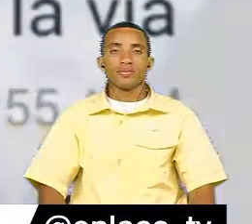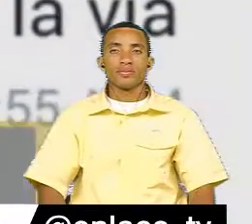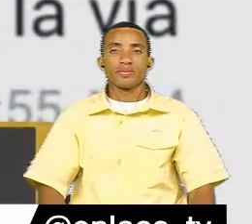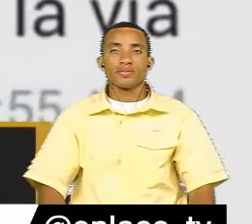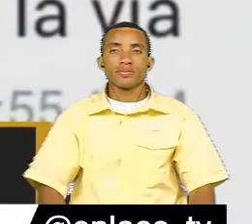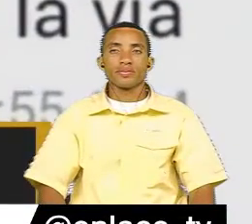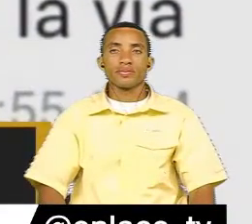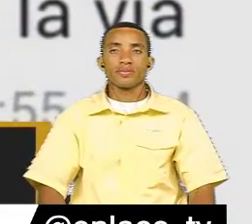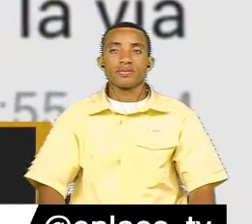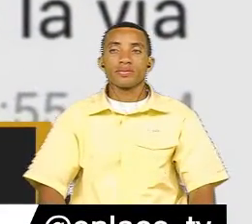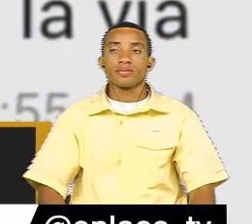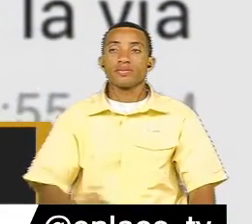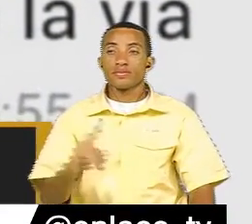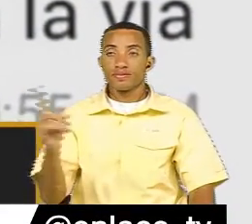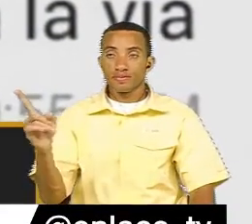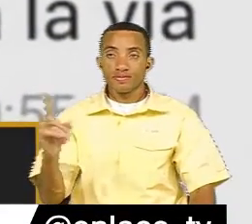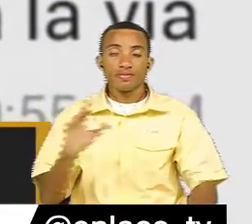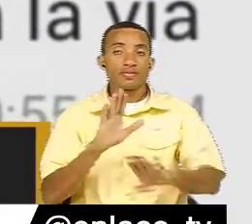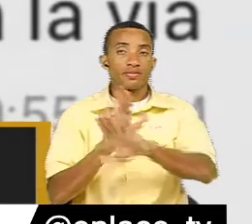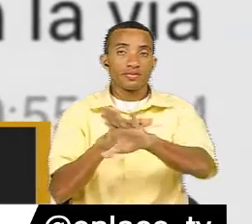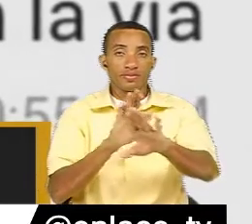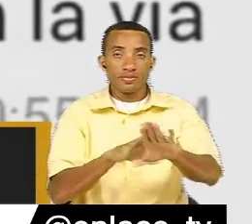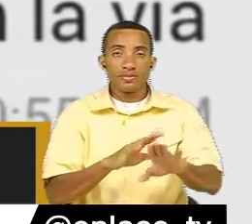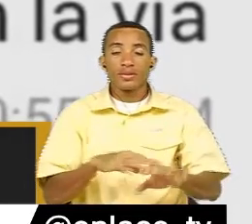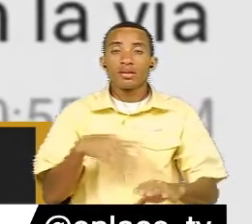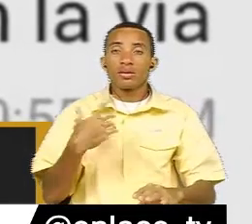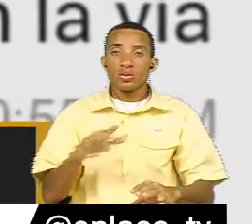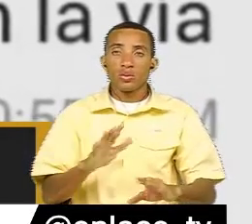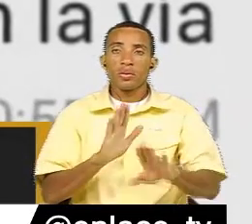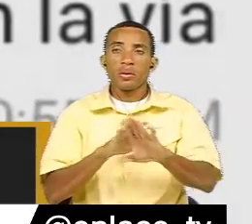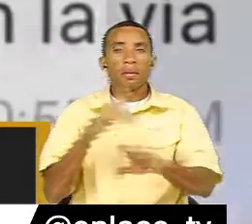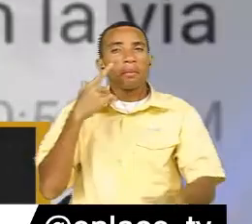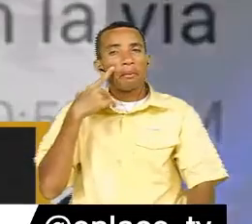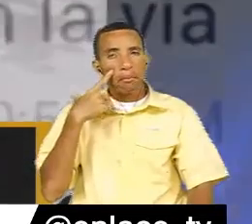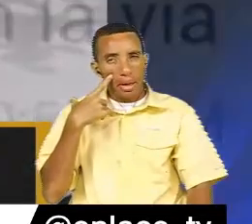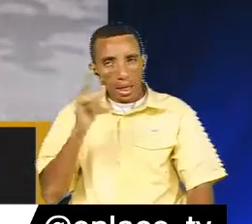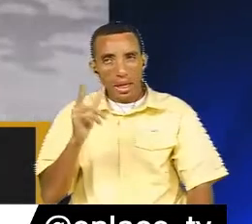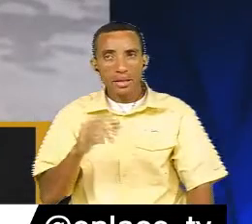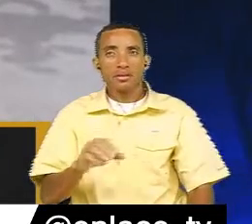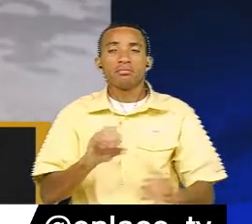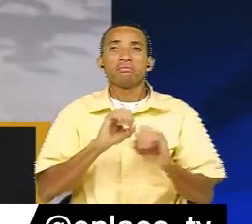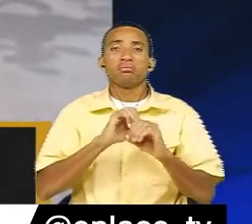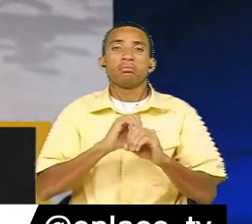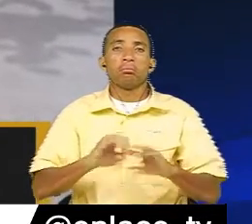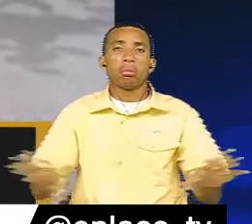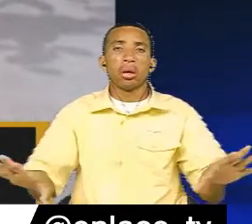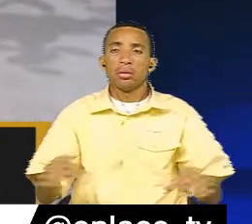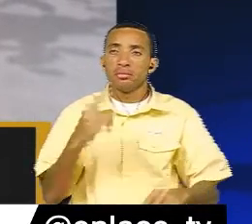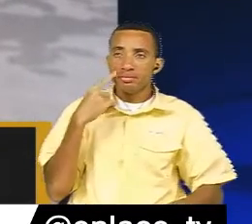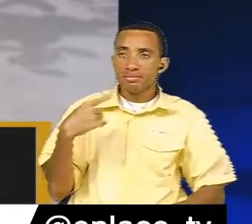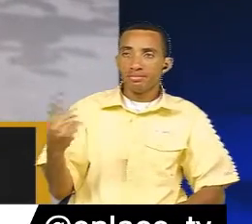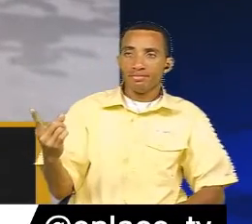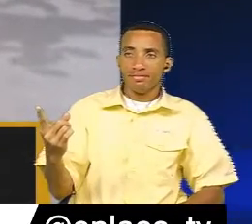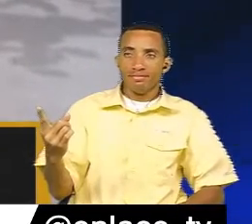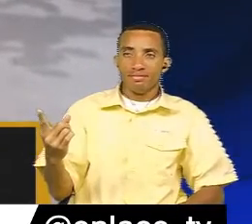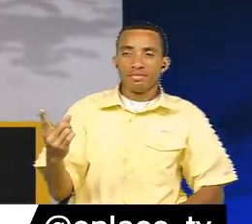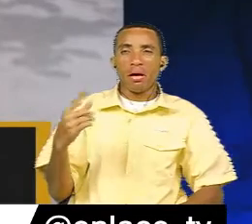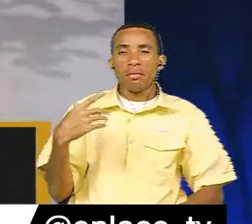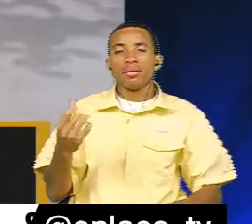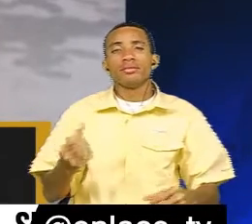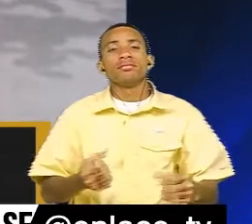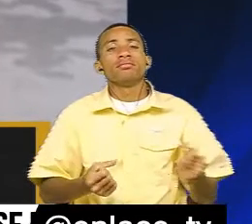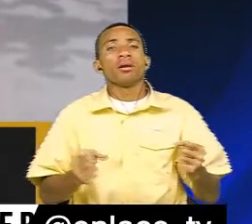Con este aviso nos ponen en alerta por lo que parece el abandono de un vehículo en vía pública. Según la denuncia, este carro lleva